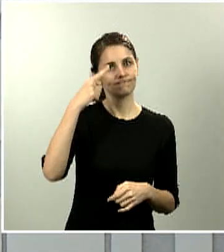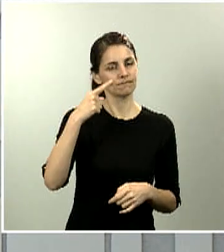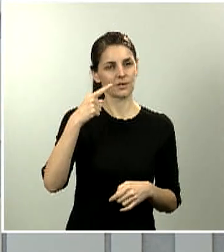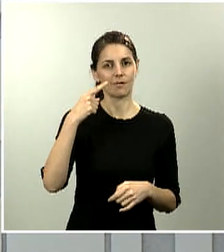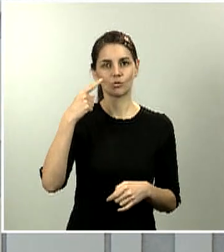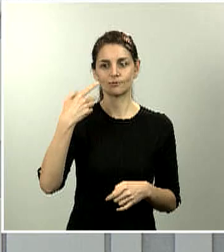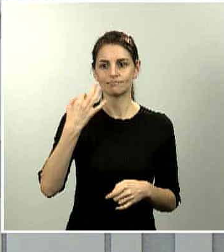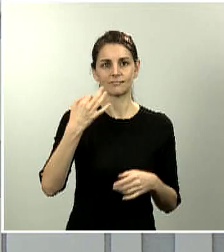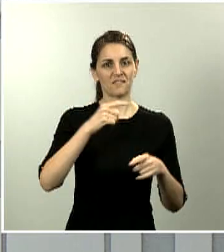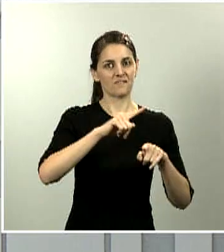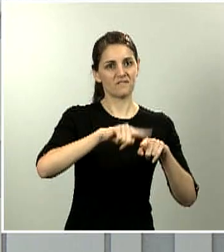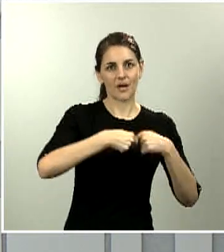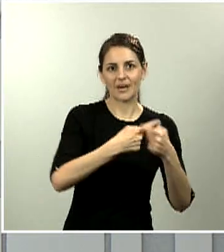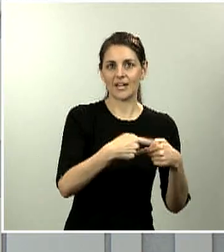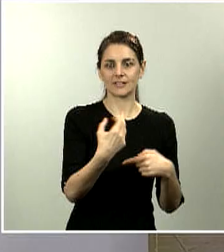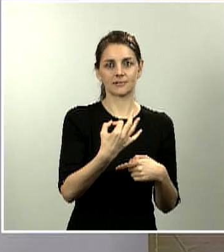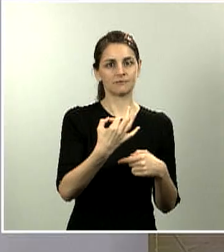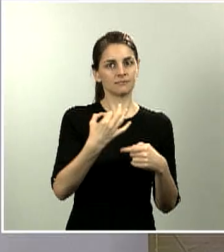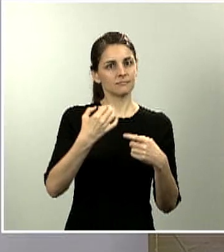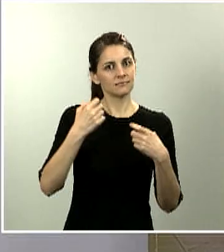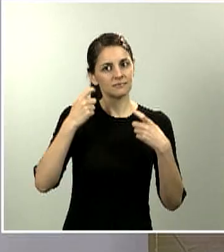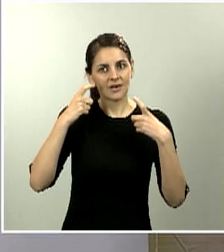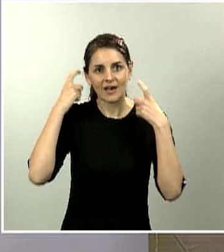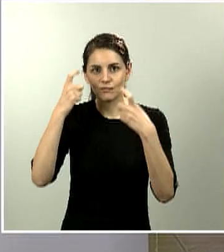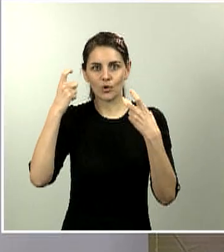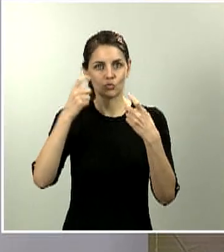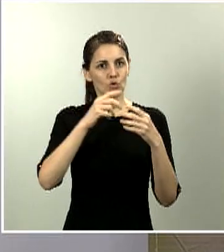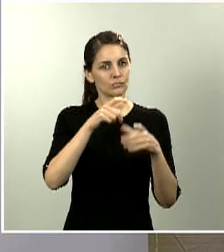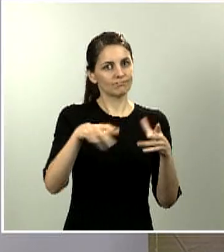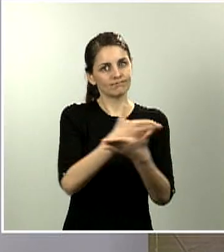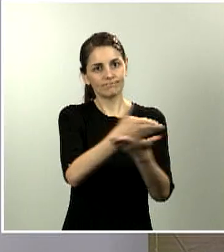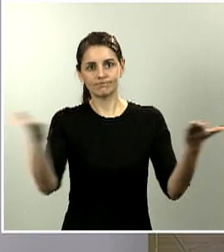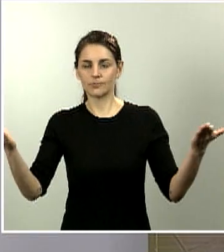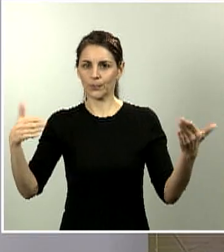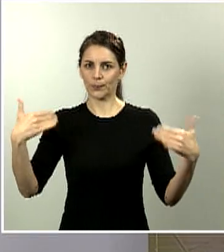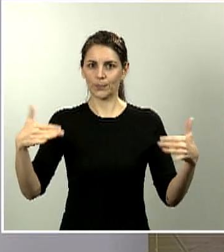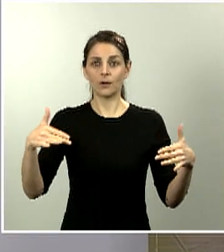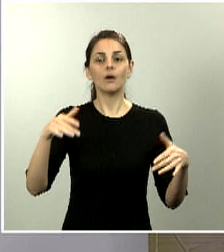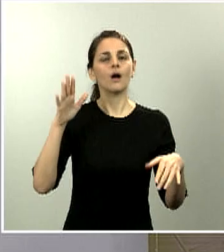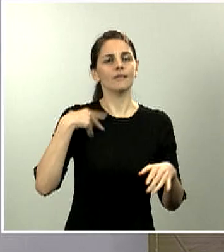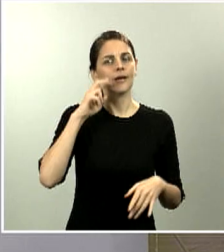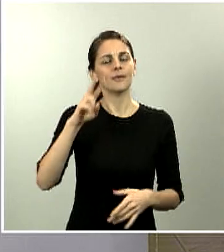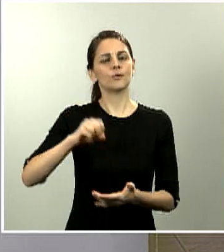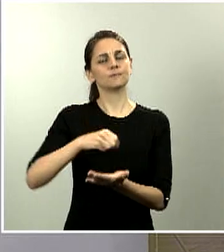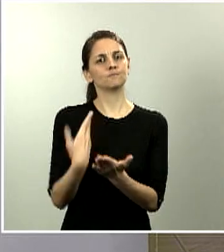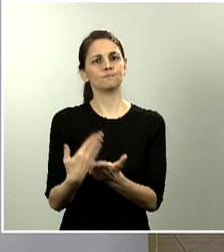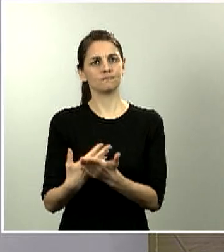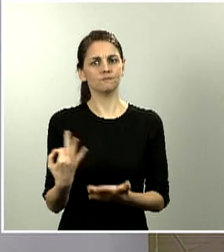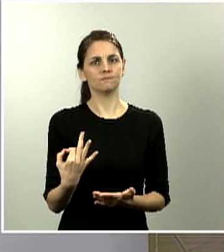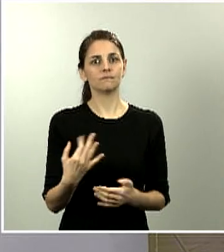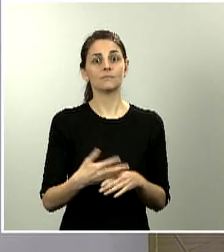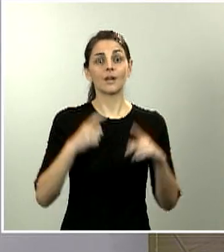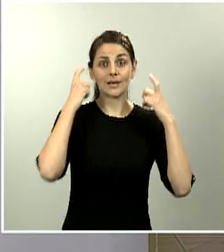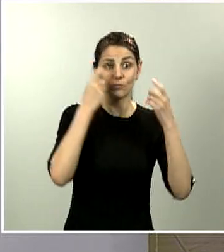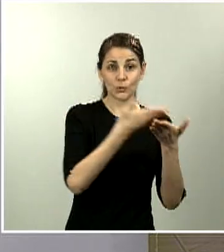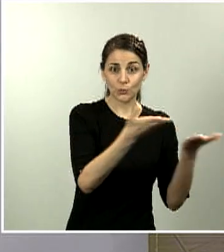familias, esfuerzos que están dando sus frutos y que están permitiendo, conjuntamente con el de nuestros profesionales de primera línea,